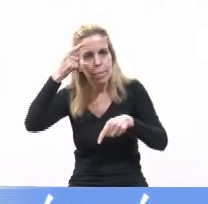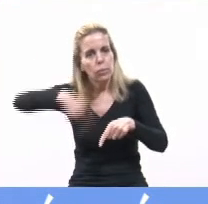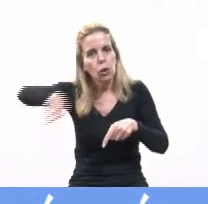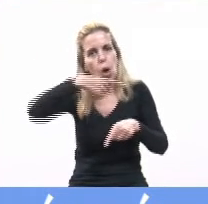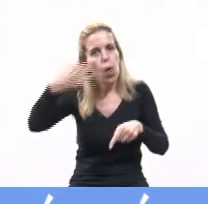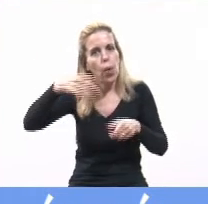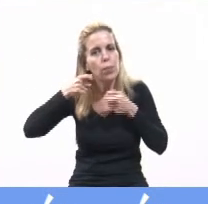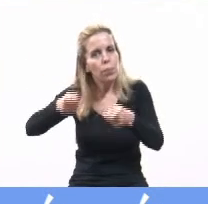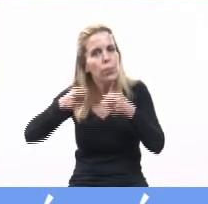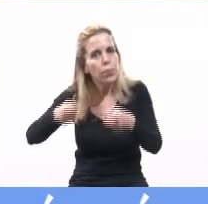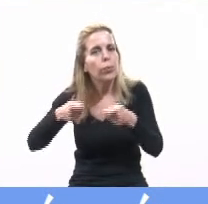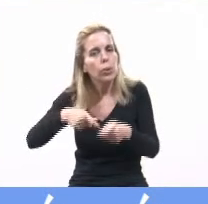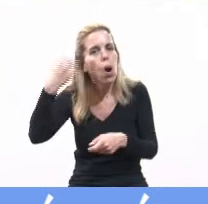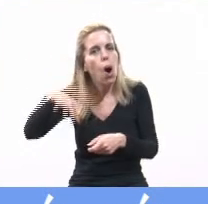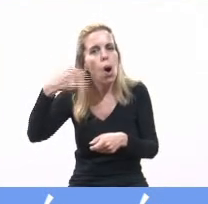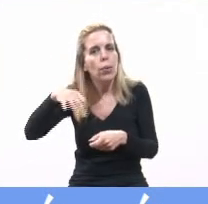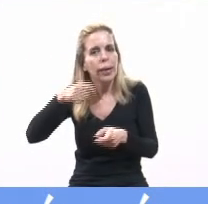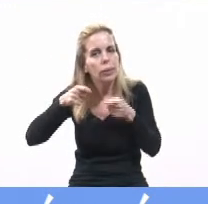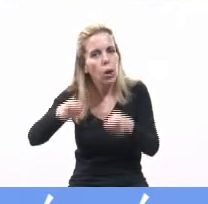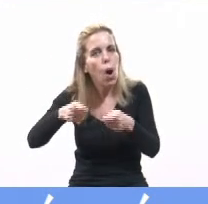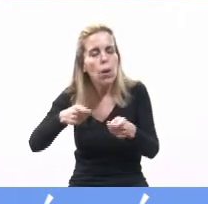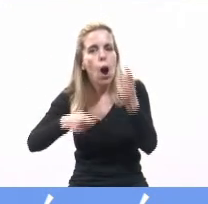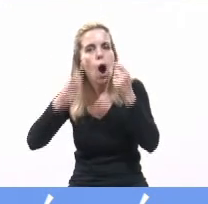instemos, obliguemos,